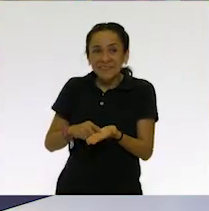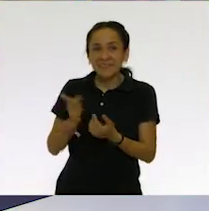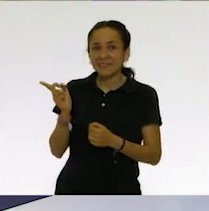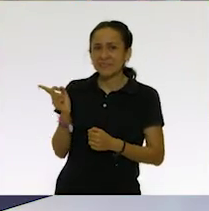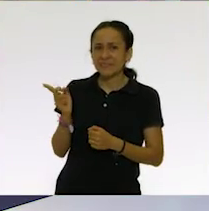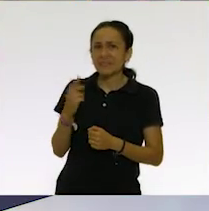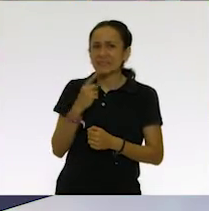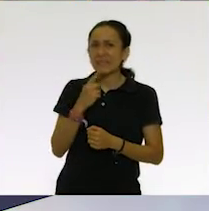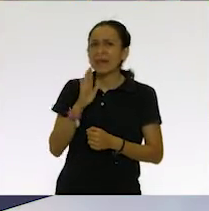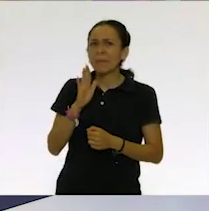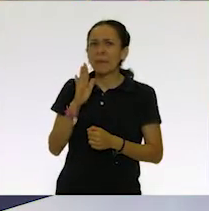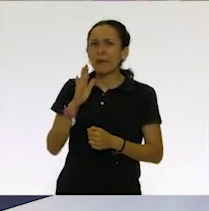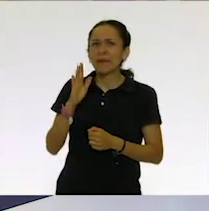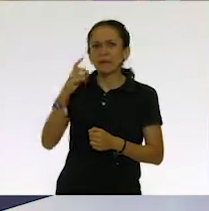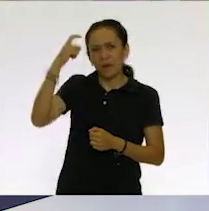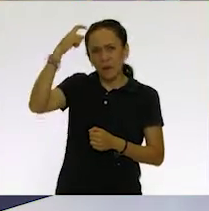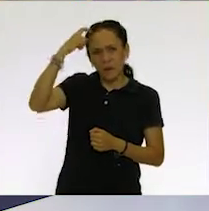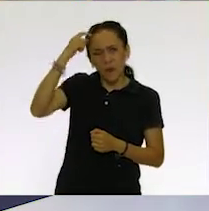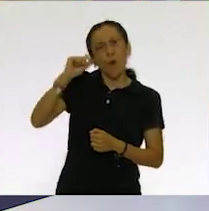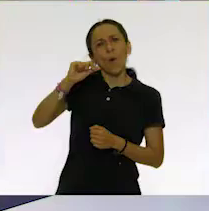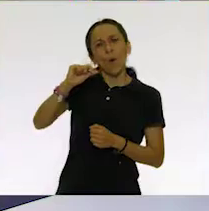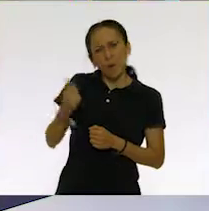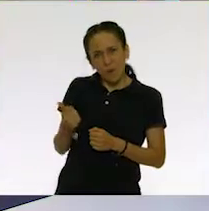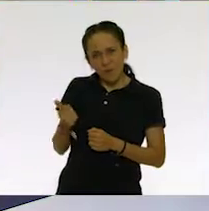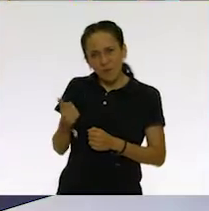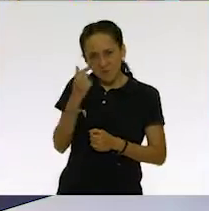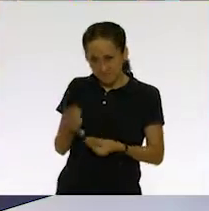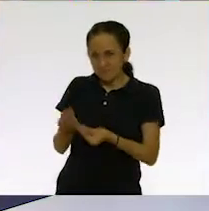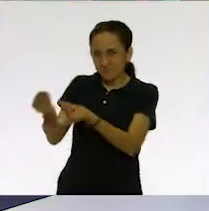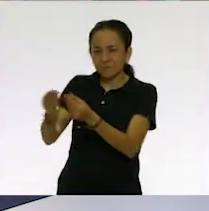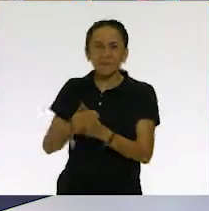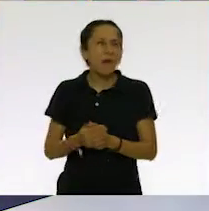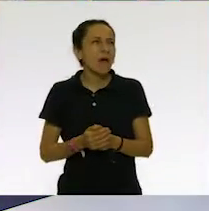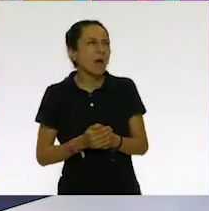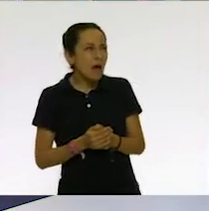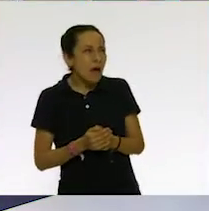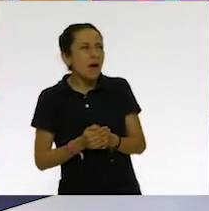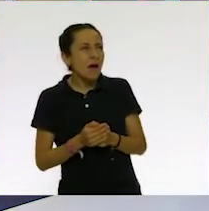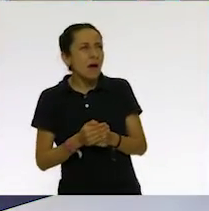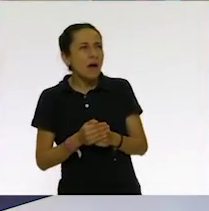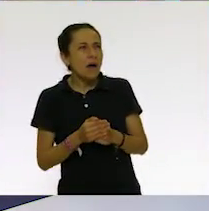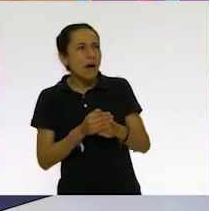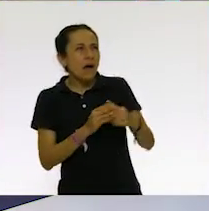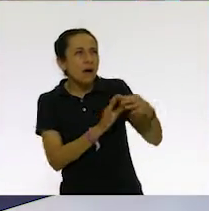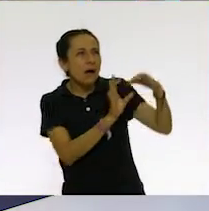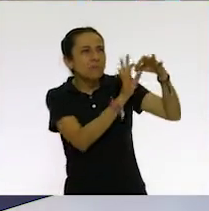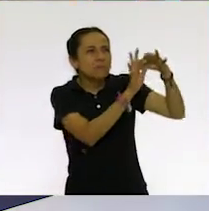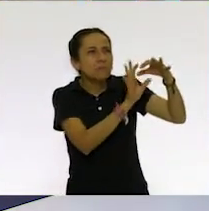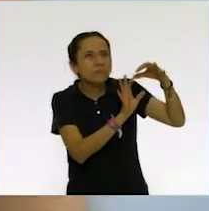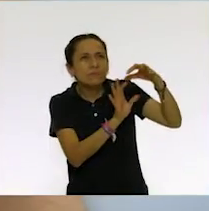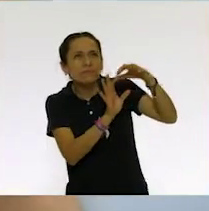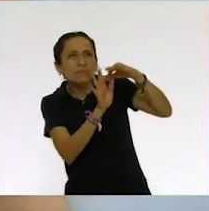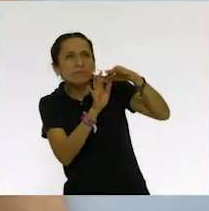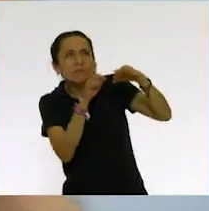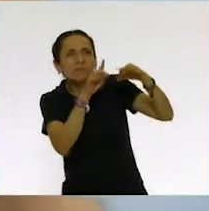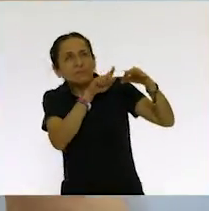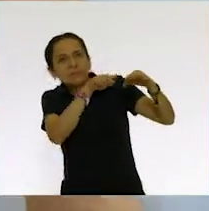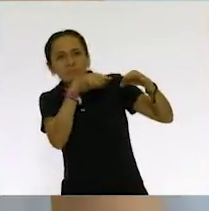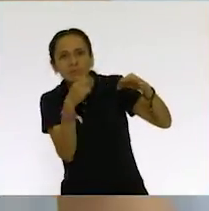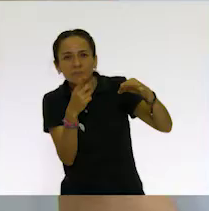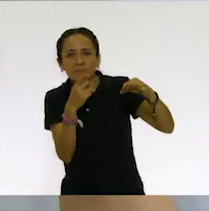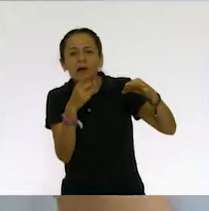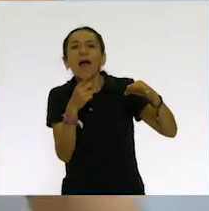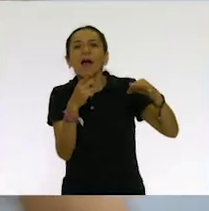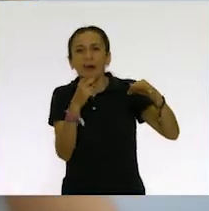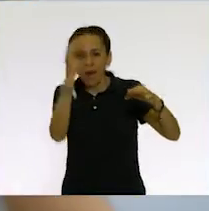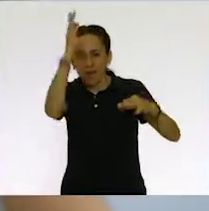que es la otra orejita. ¿La otra oreja? Oscar, va. Por lo tanto, la oreja derecha debe ir acá. Y sí